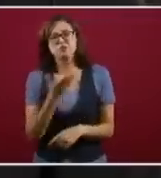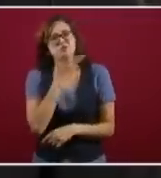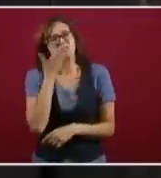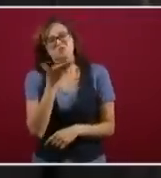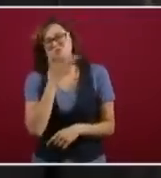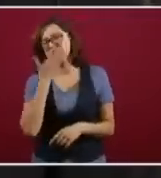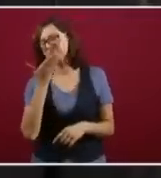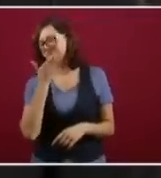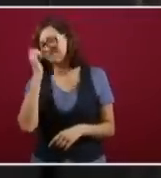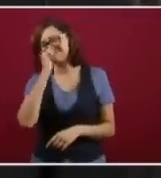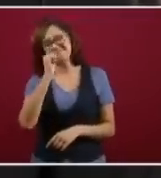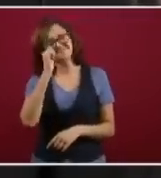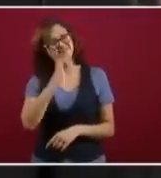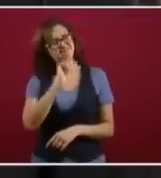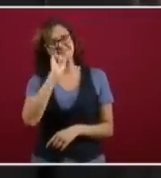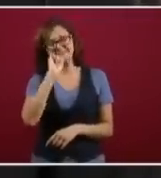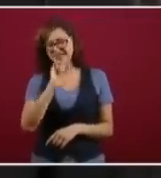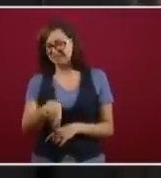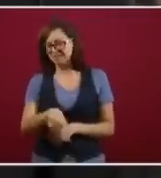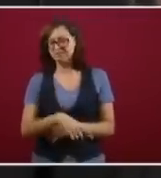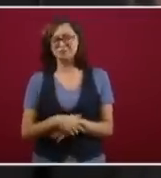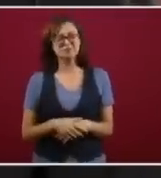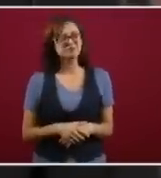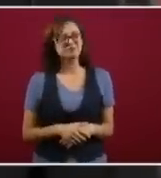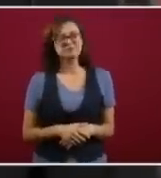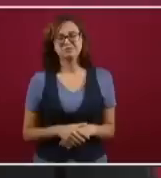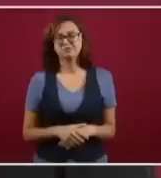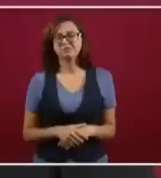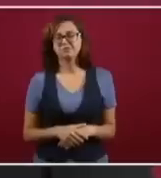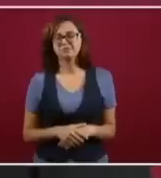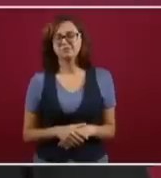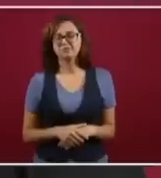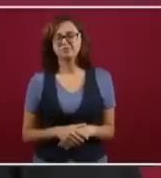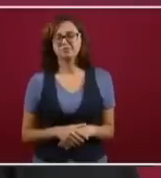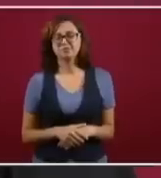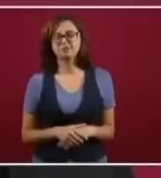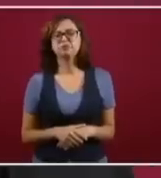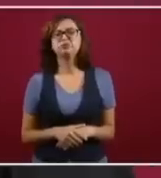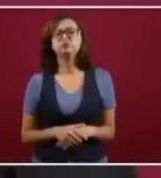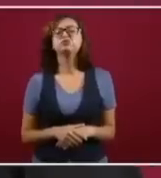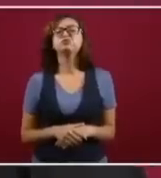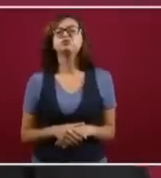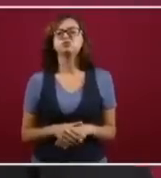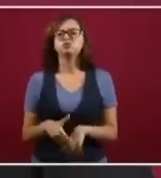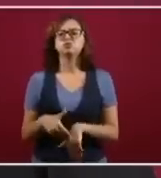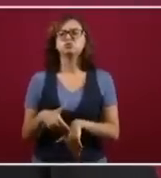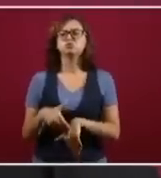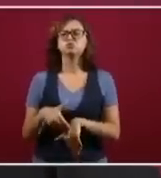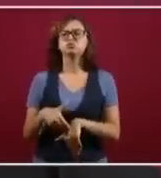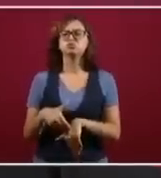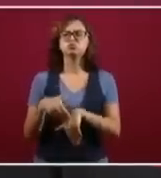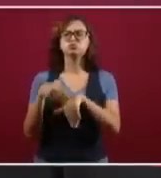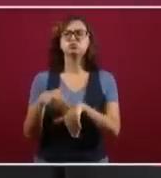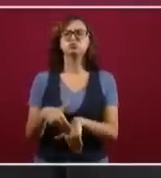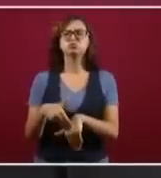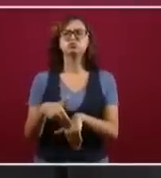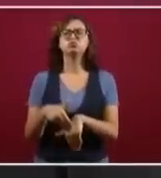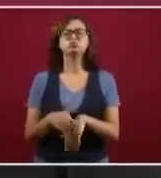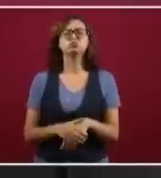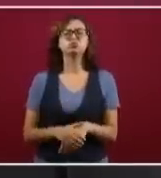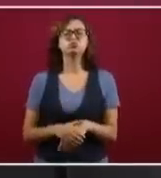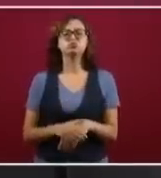común escuchar, se acata pero no se cumple.